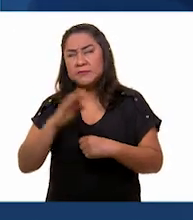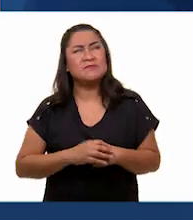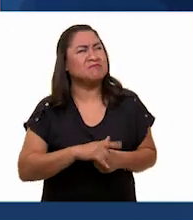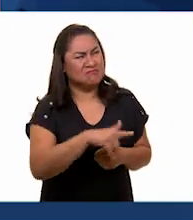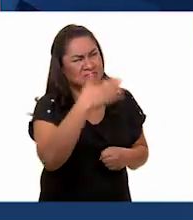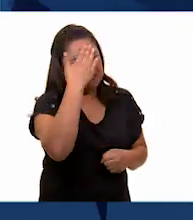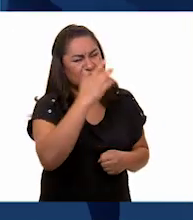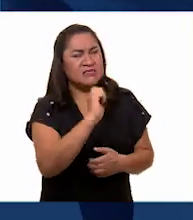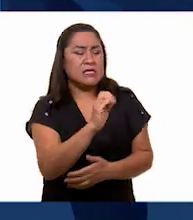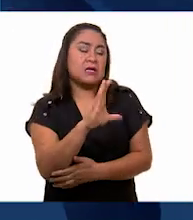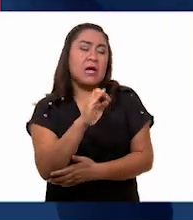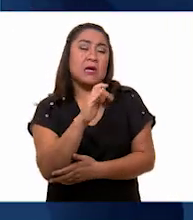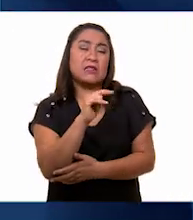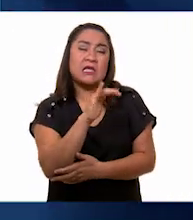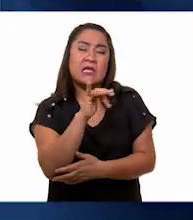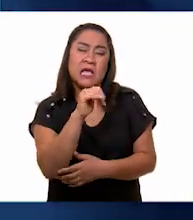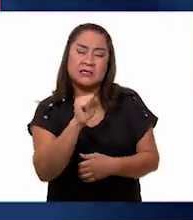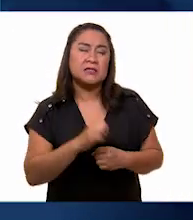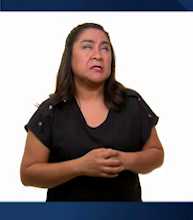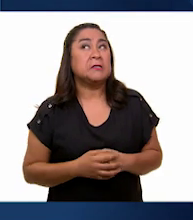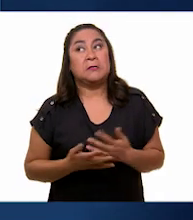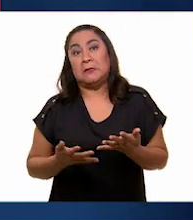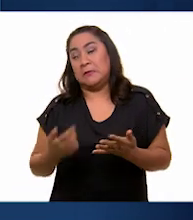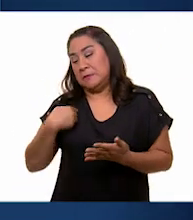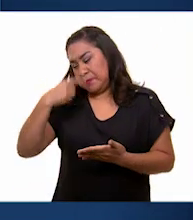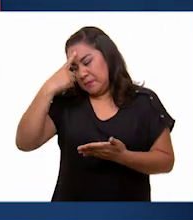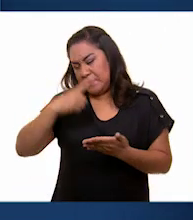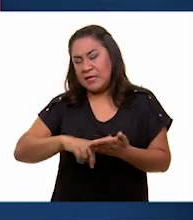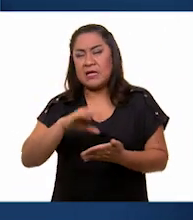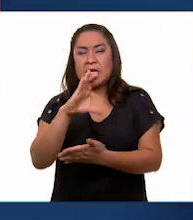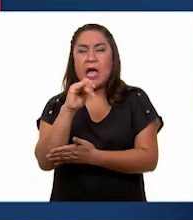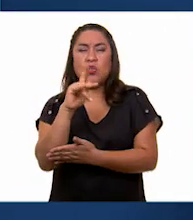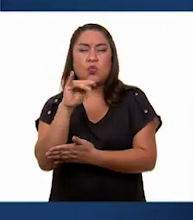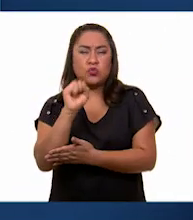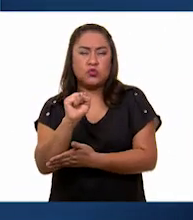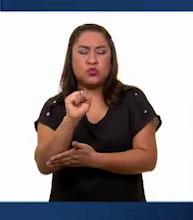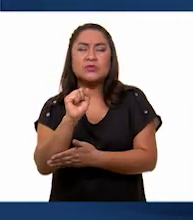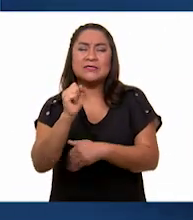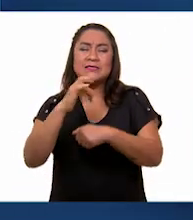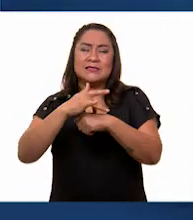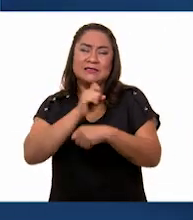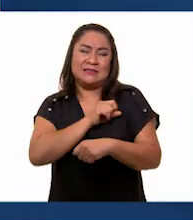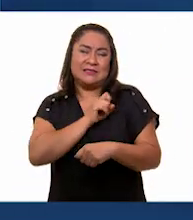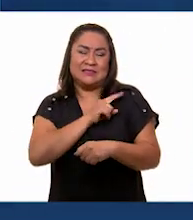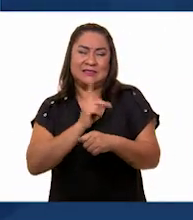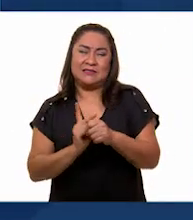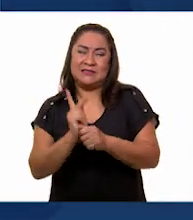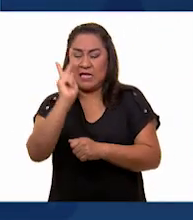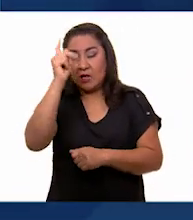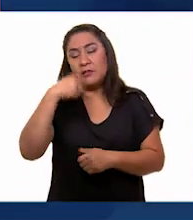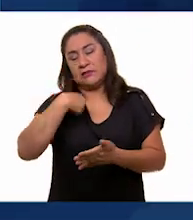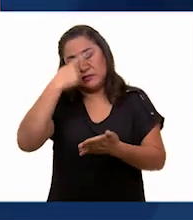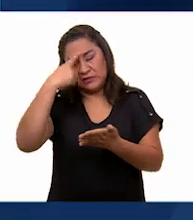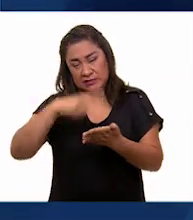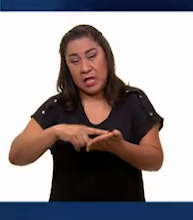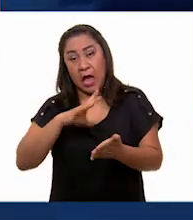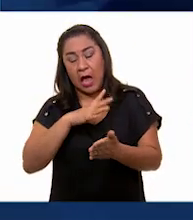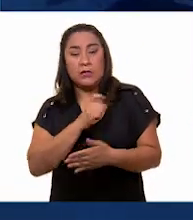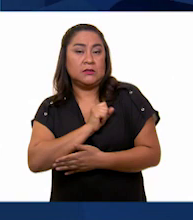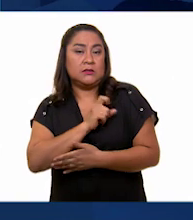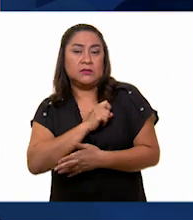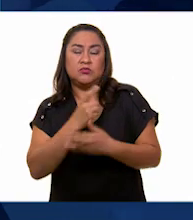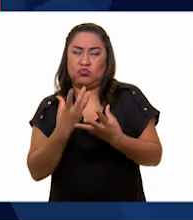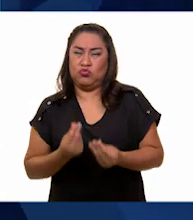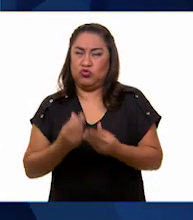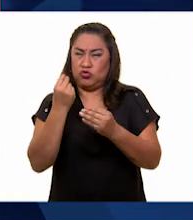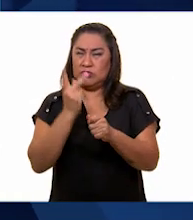son las cactáceas? No sé mucho. Sé que los cactus son parte de esa familia. Yo he visto que algunos cactus tienen muchas espinas. A